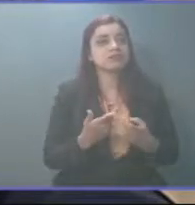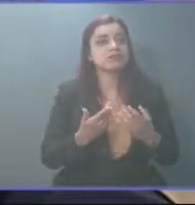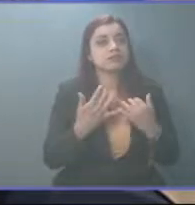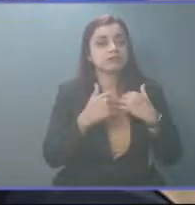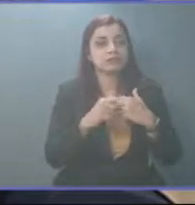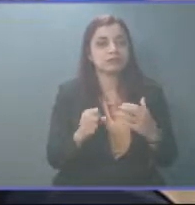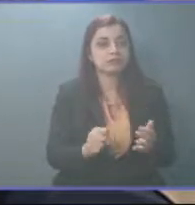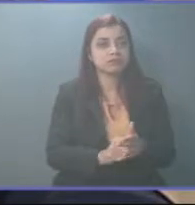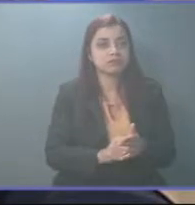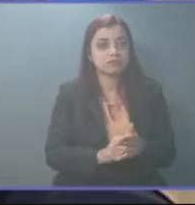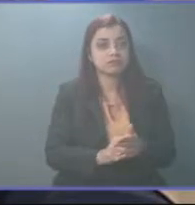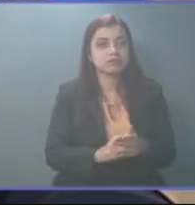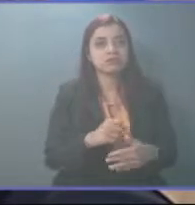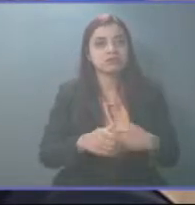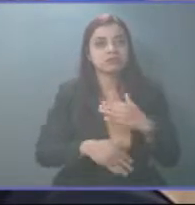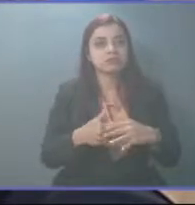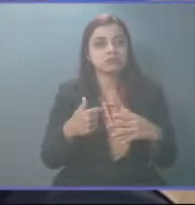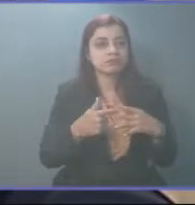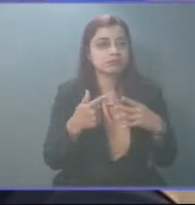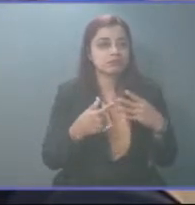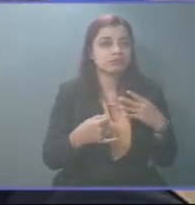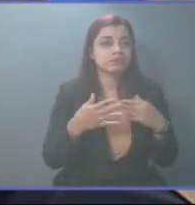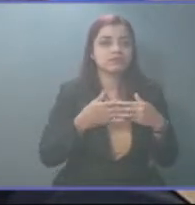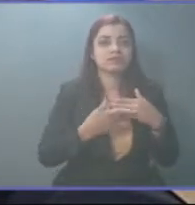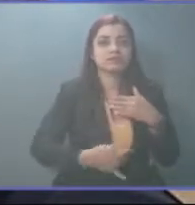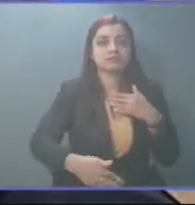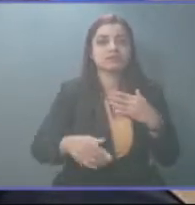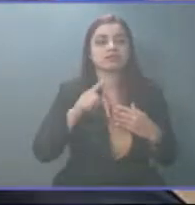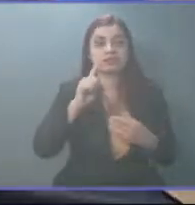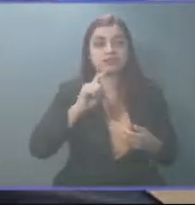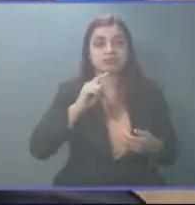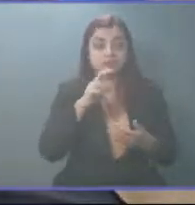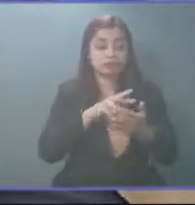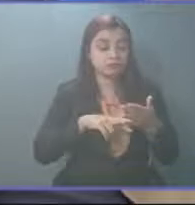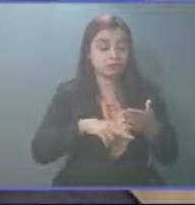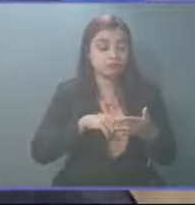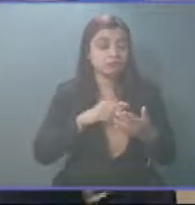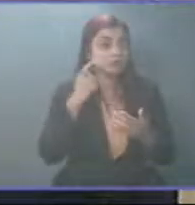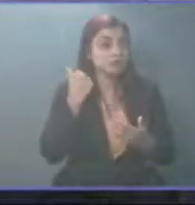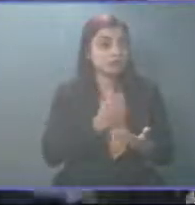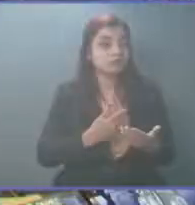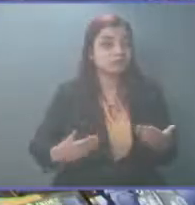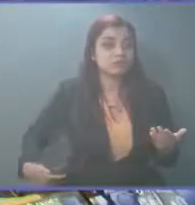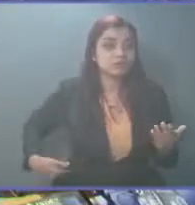del honorable Pleno Legislativo para los efectos legales correspondientes. Leído, señor presidente.